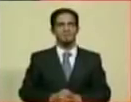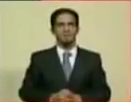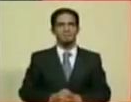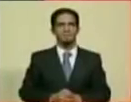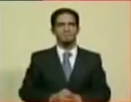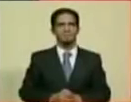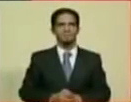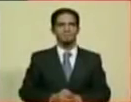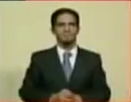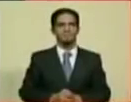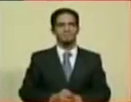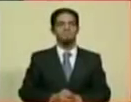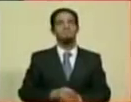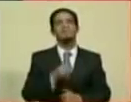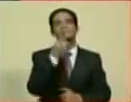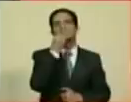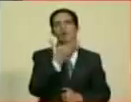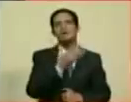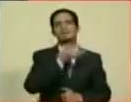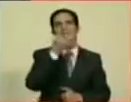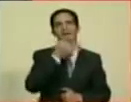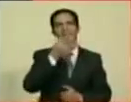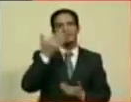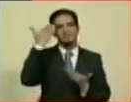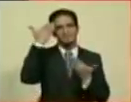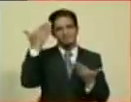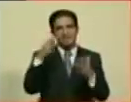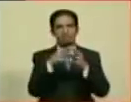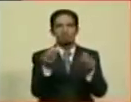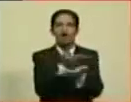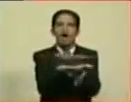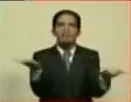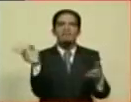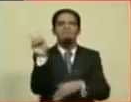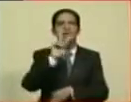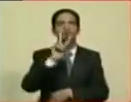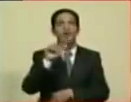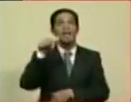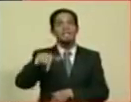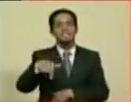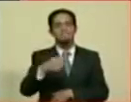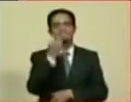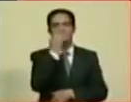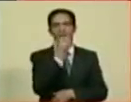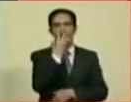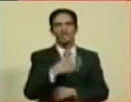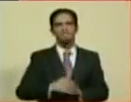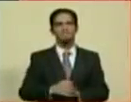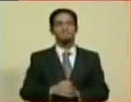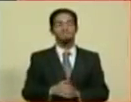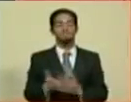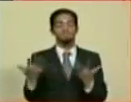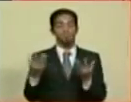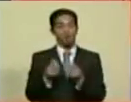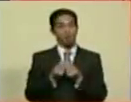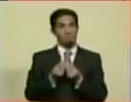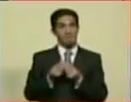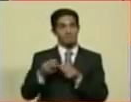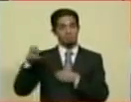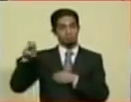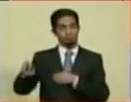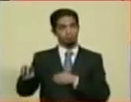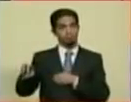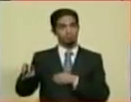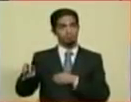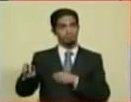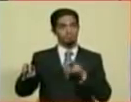Bueno, muy buenas tardes. Saludamos a toda Venezuela. Desde el Palacio de Miraflores me acompaña el ministro